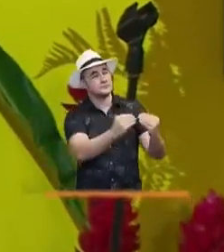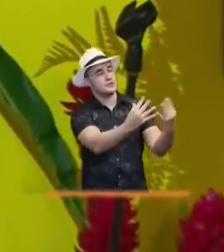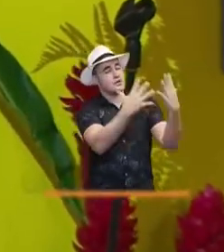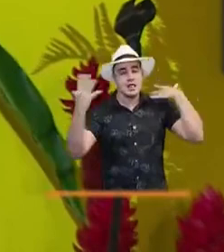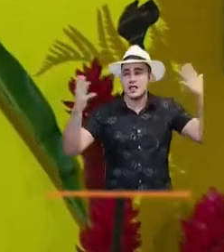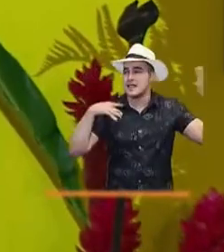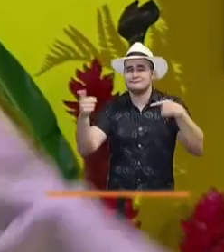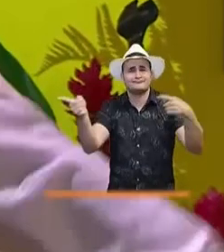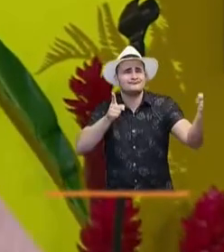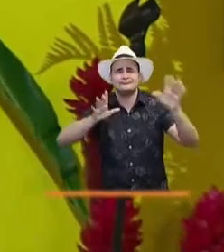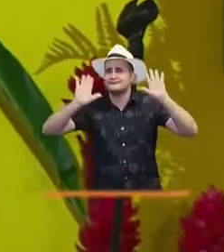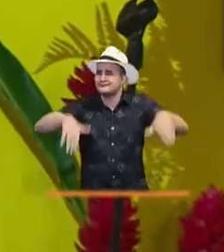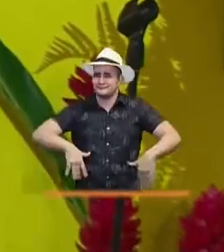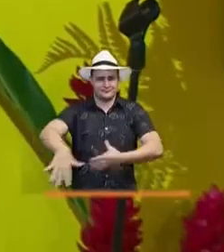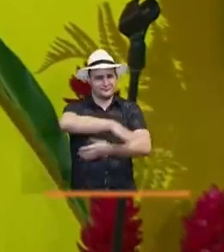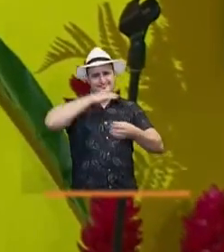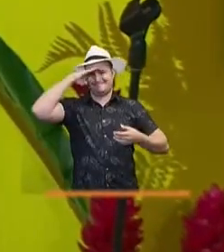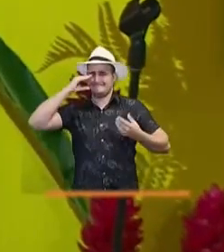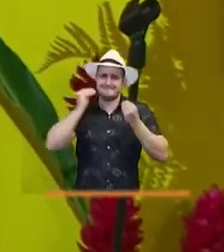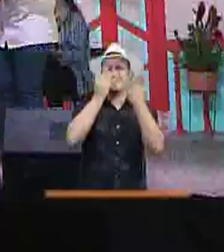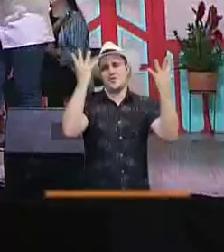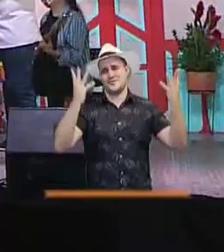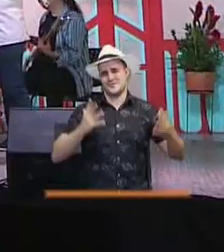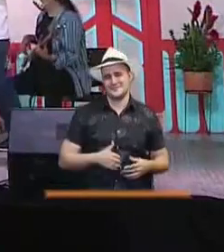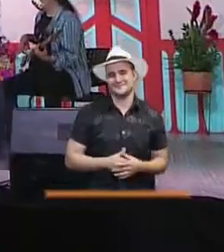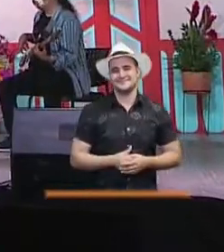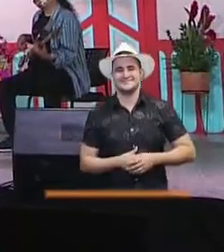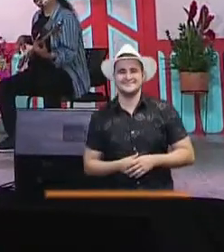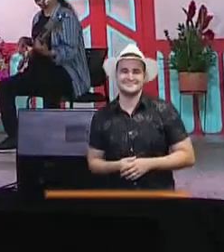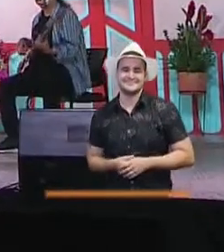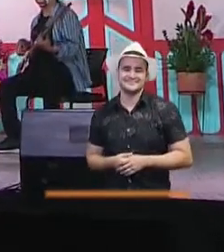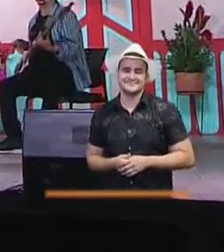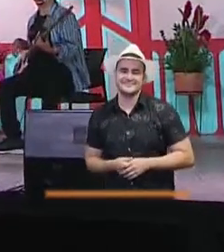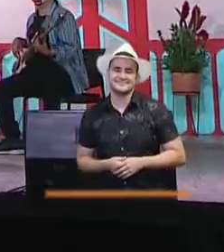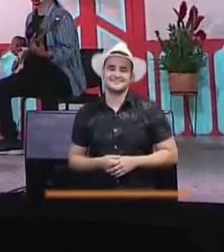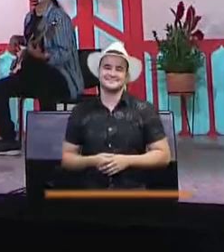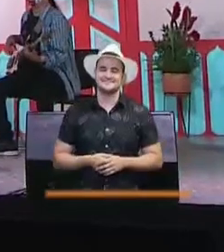verano, hermosa que es Medellín.